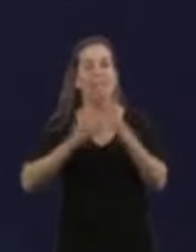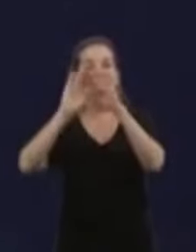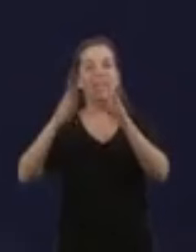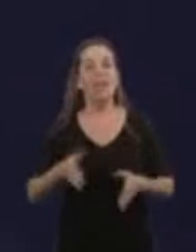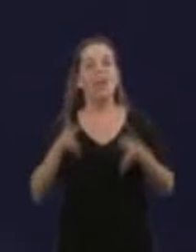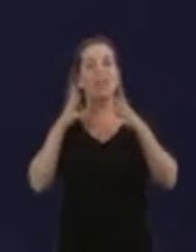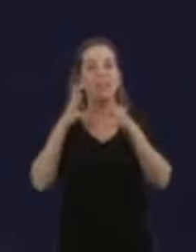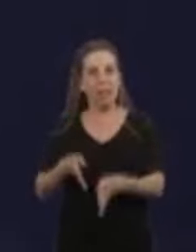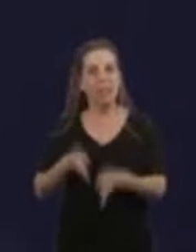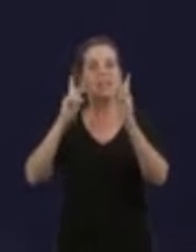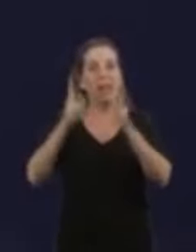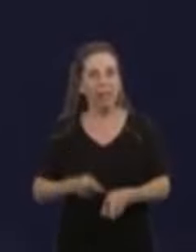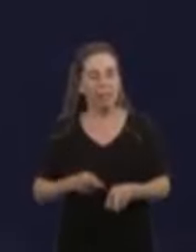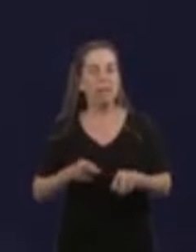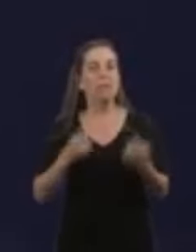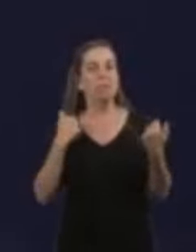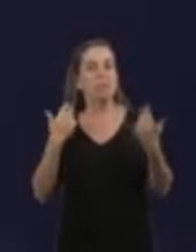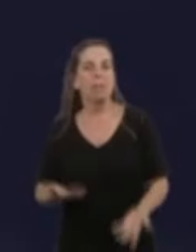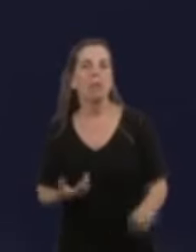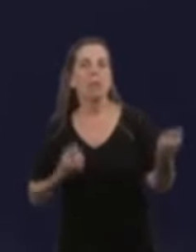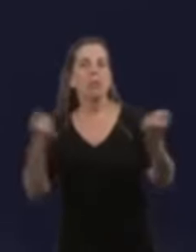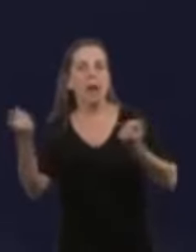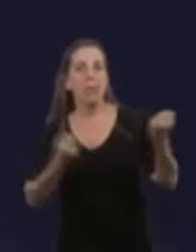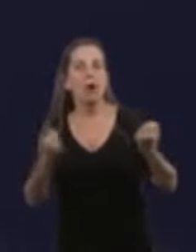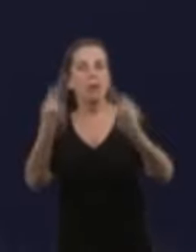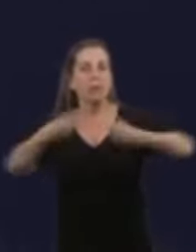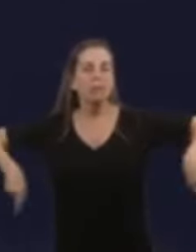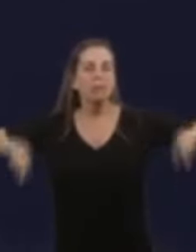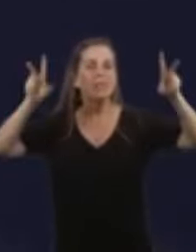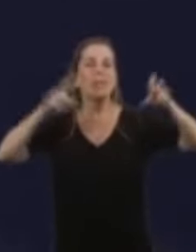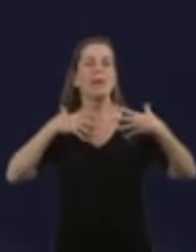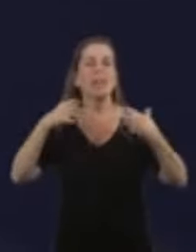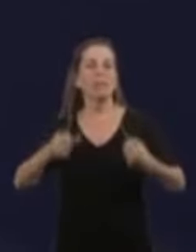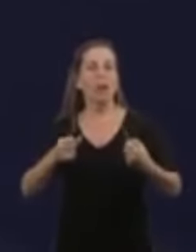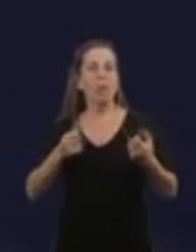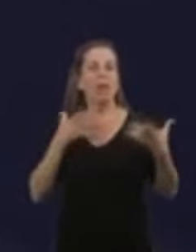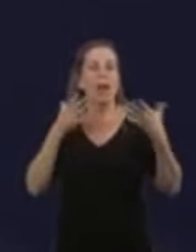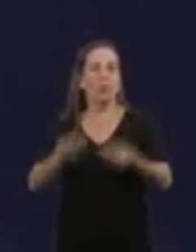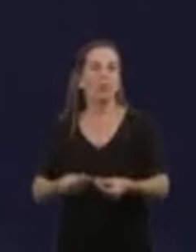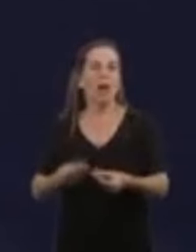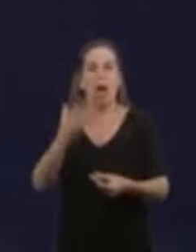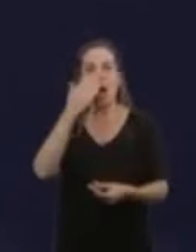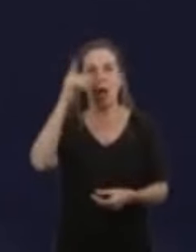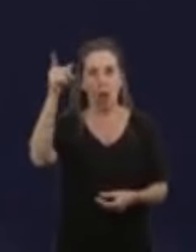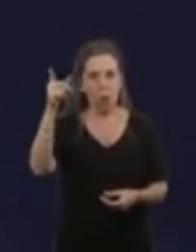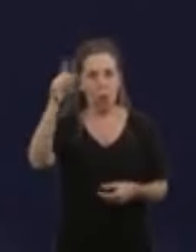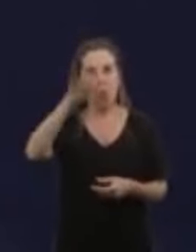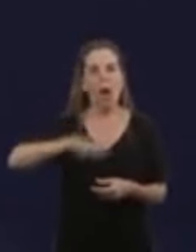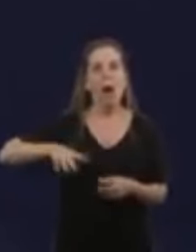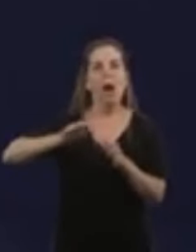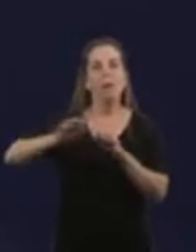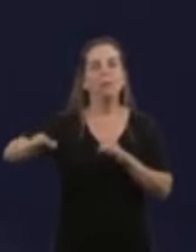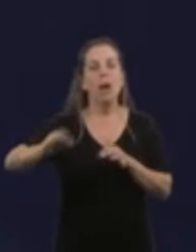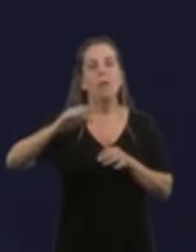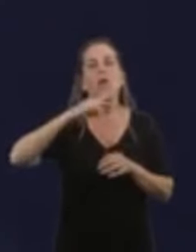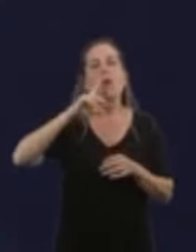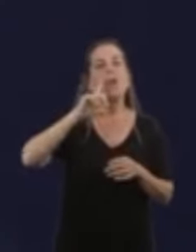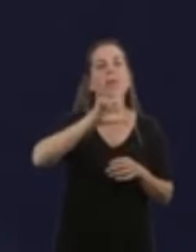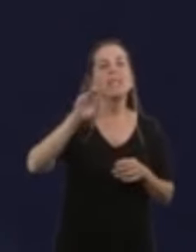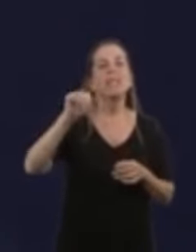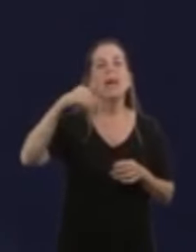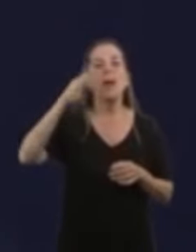apoyo en logística transporte y cuestiones de sanidad de esta manera en verna se encuentra operando un